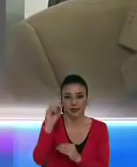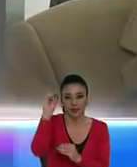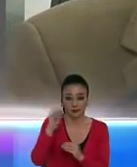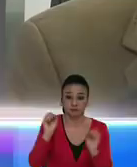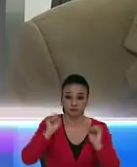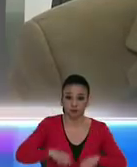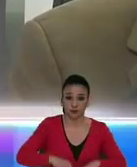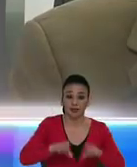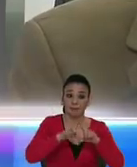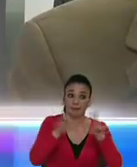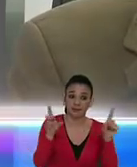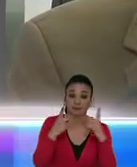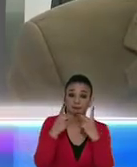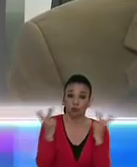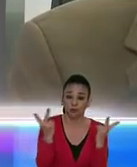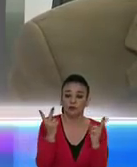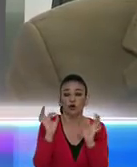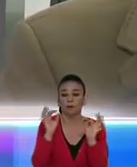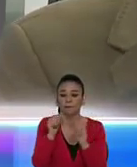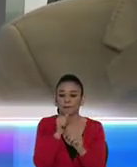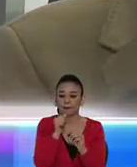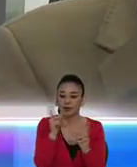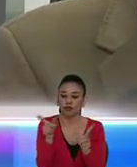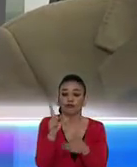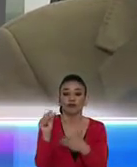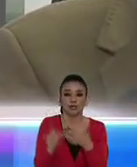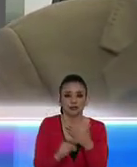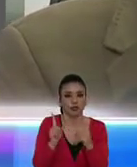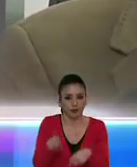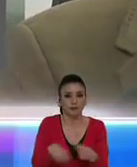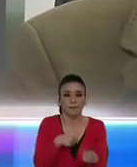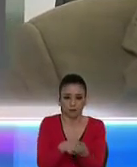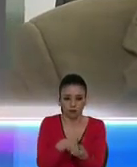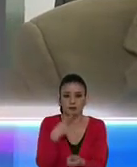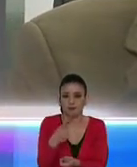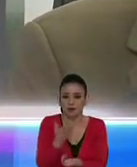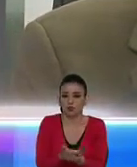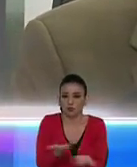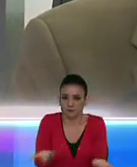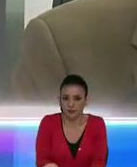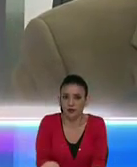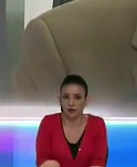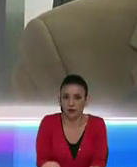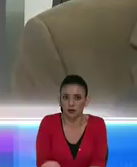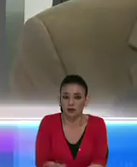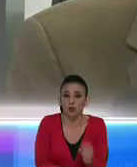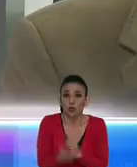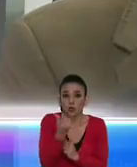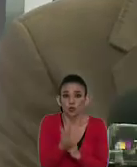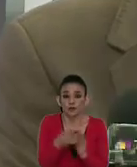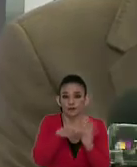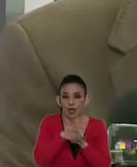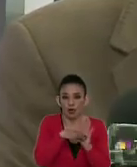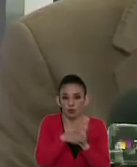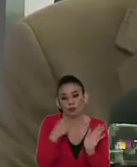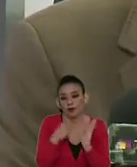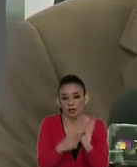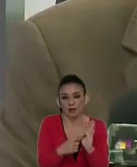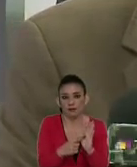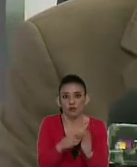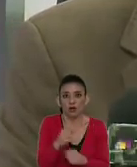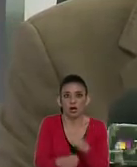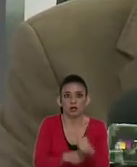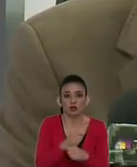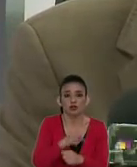financiero tiene que contribuir a la crisis y es por eso que se ha planteado de que las utilidades de la banca, que en este año han sido